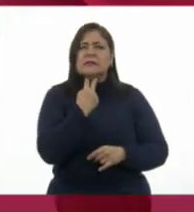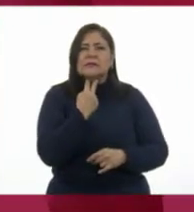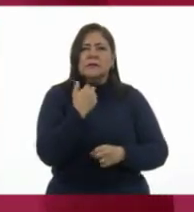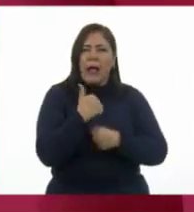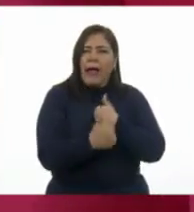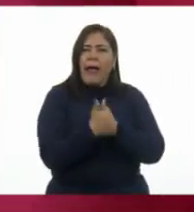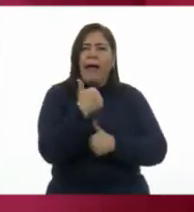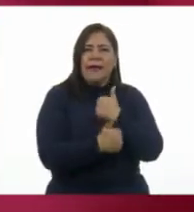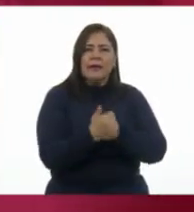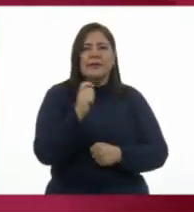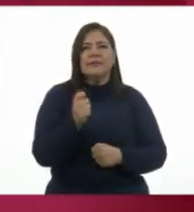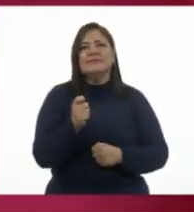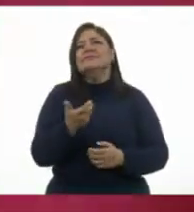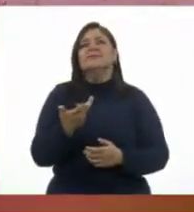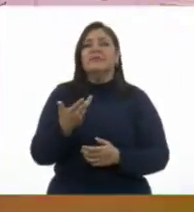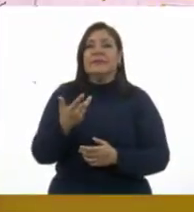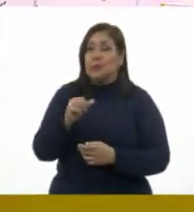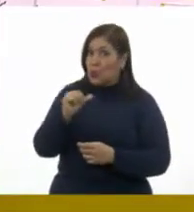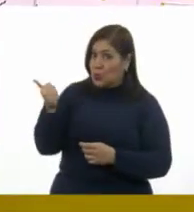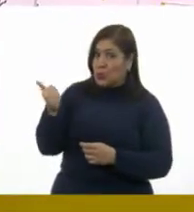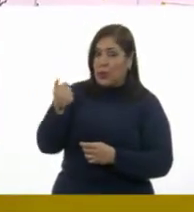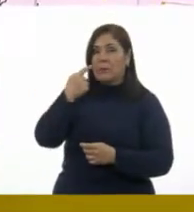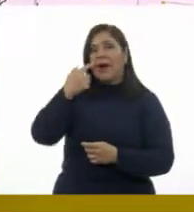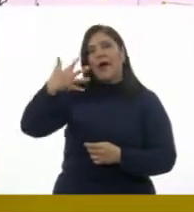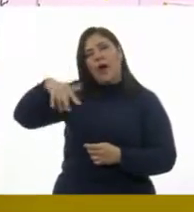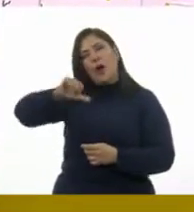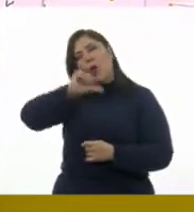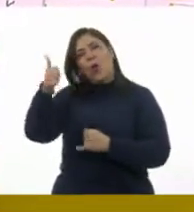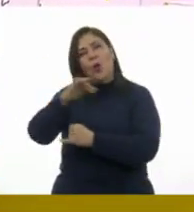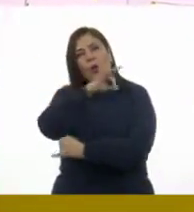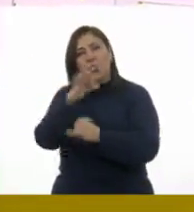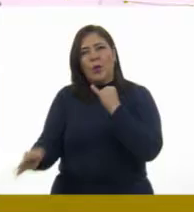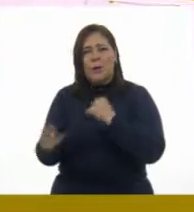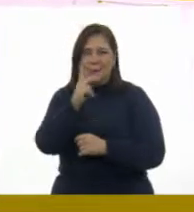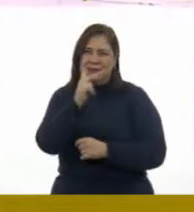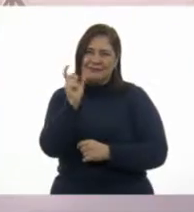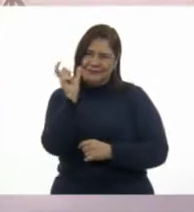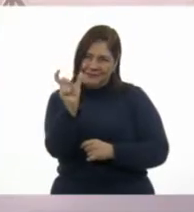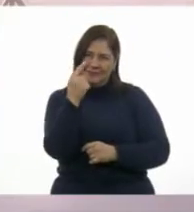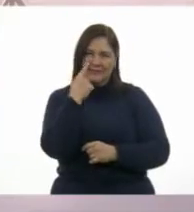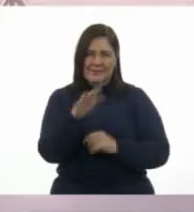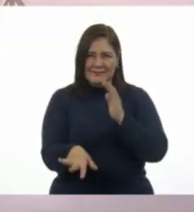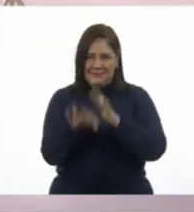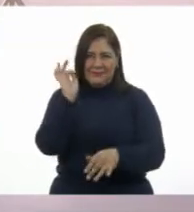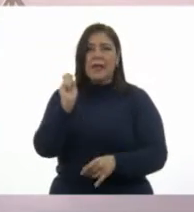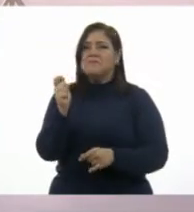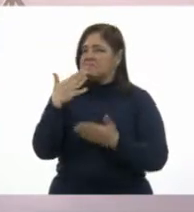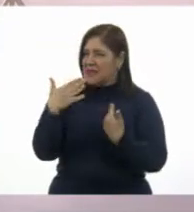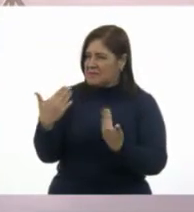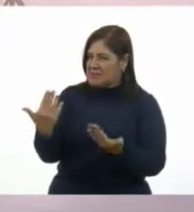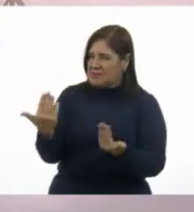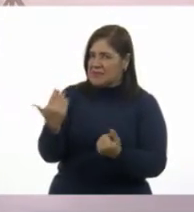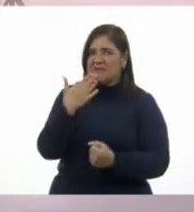Ajá. ¿Alguna otra? Vamos a buscar una última palabra. Una última. Sí, vas bien,